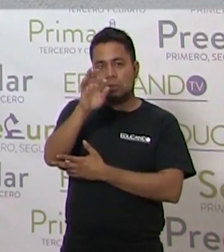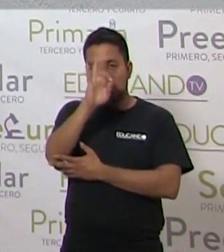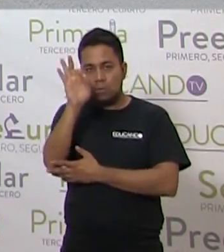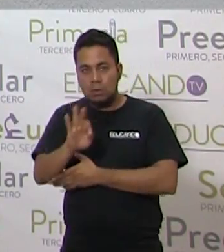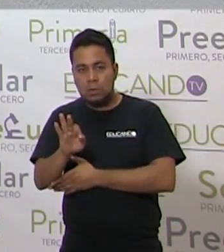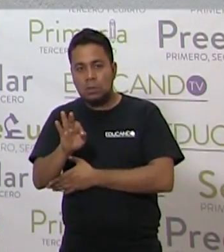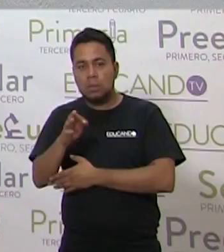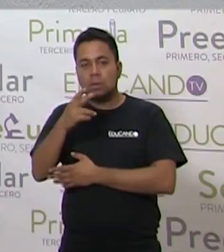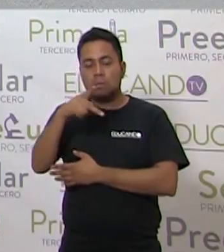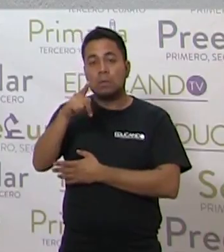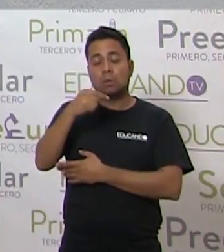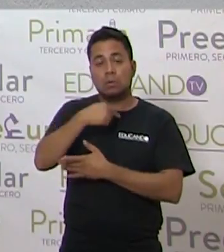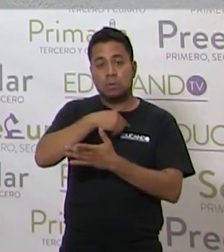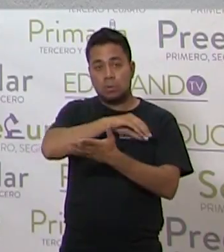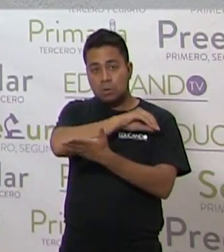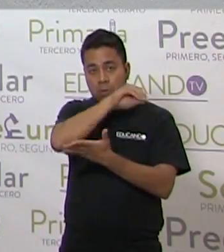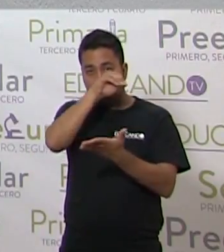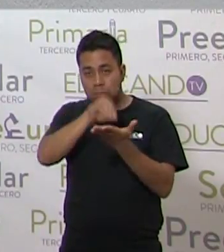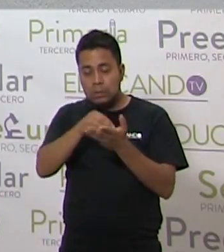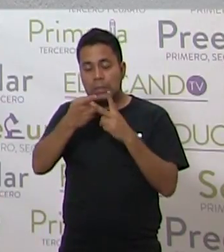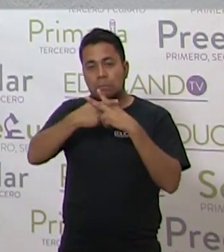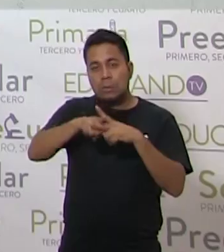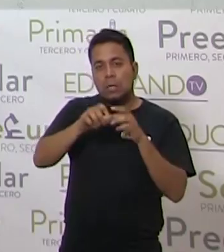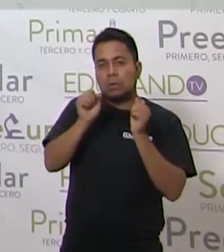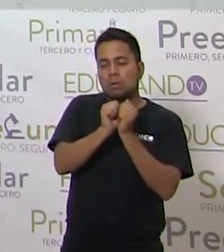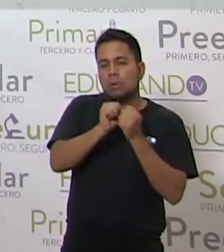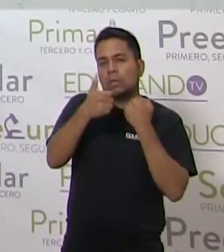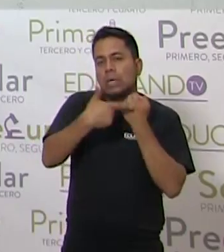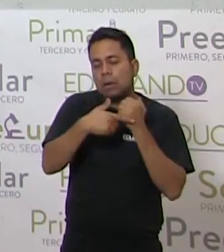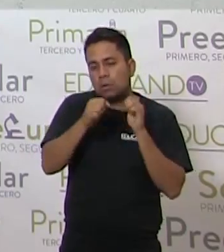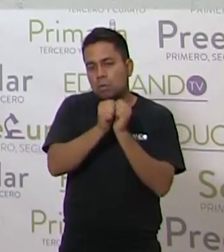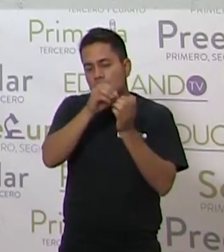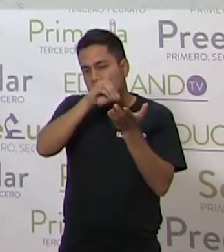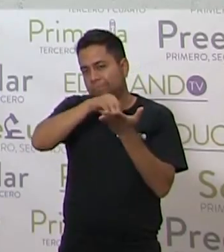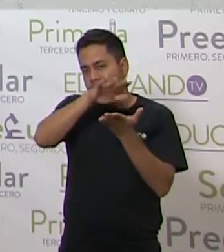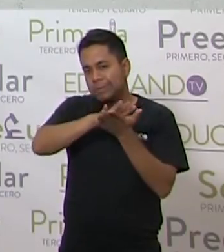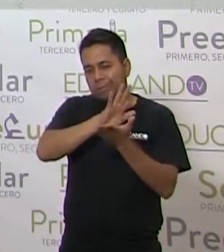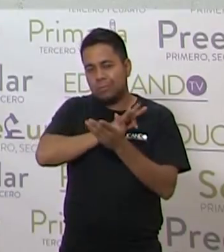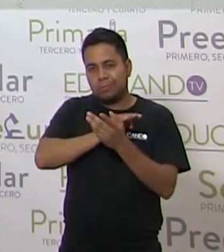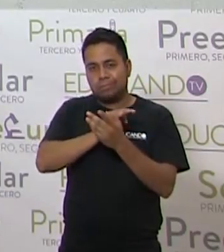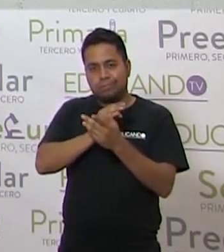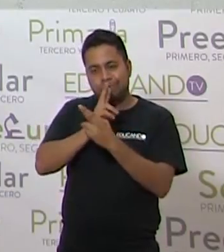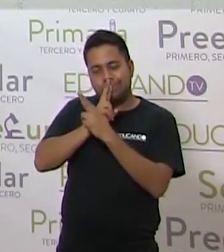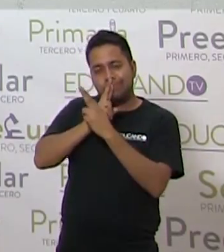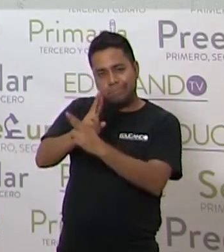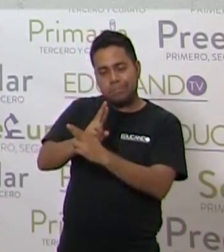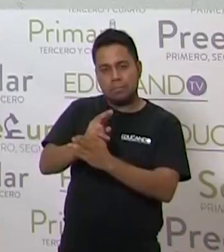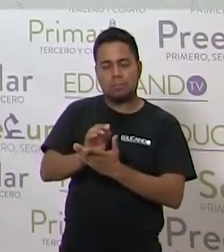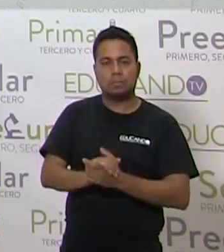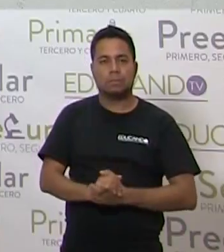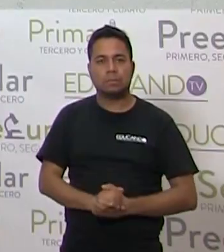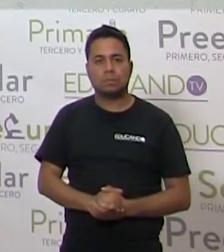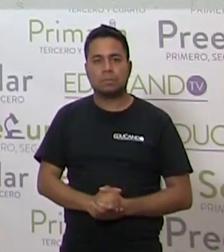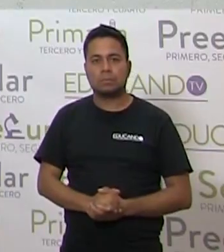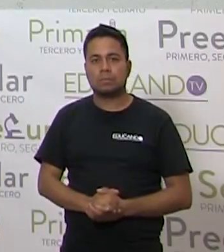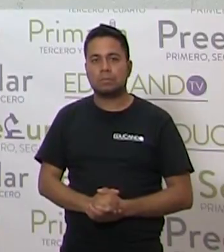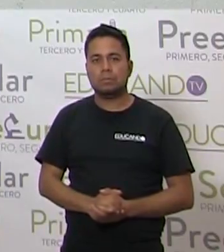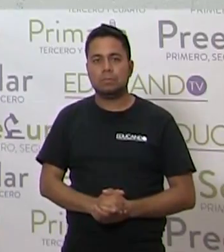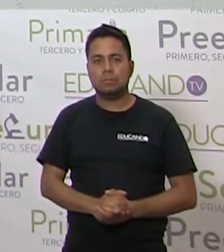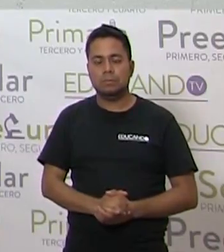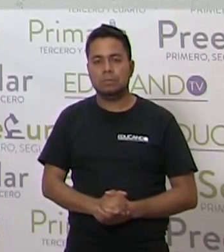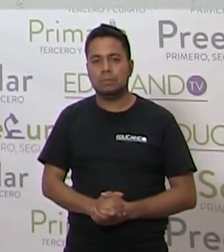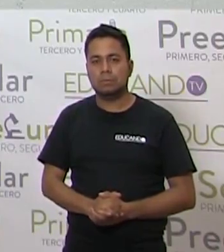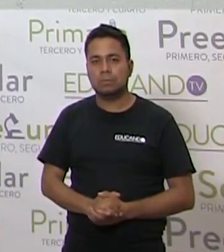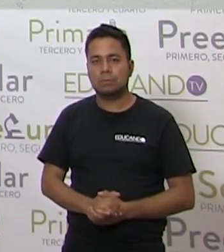pero tenemos que establecer o partir de algo de algún dato que nos pueda ayudar a calcular como